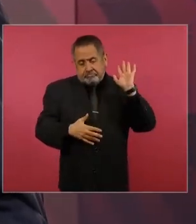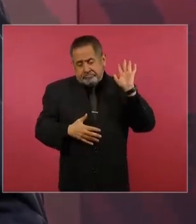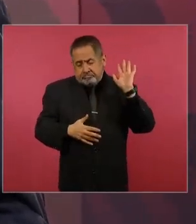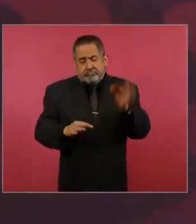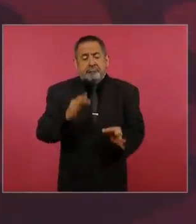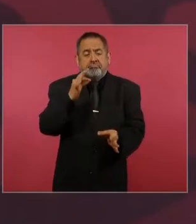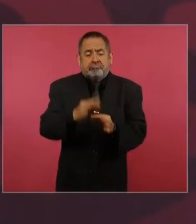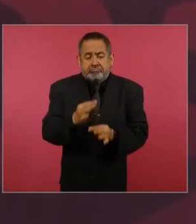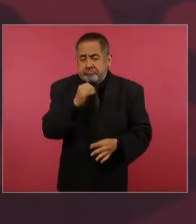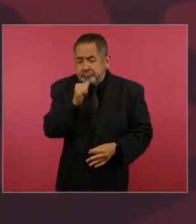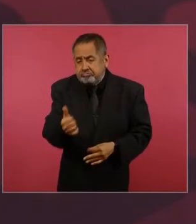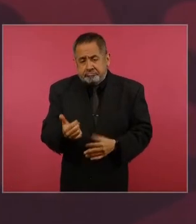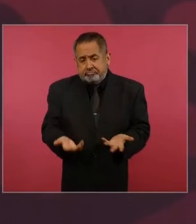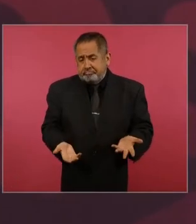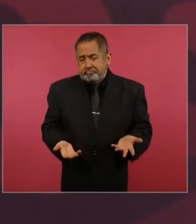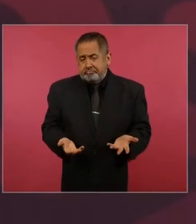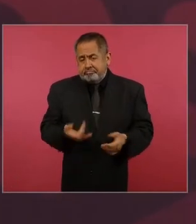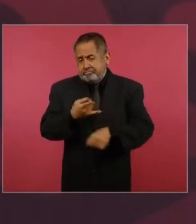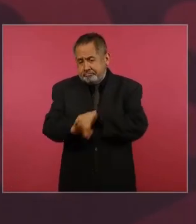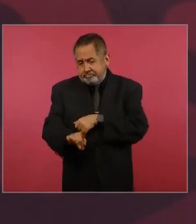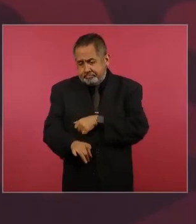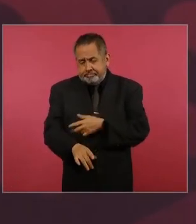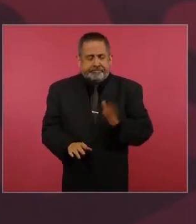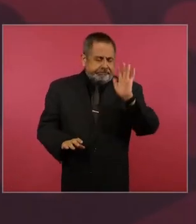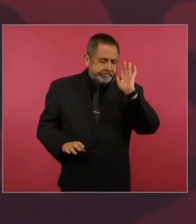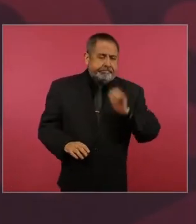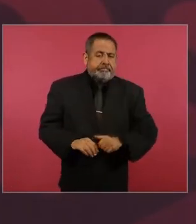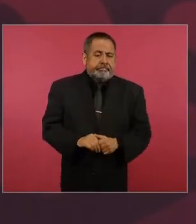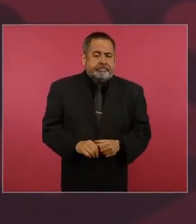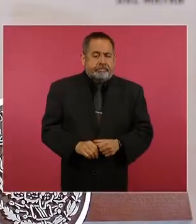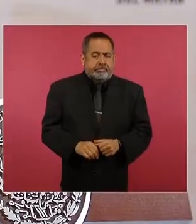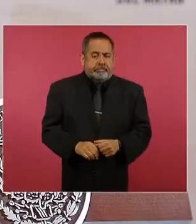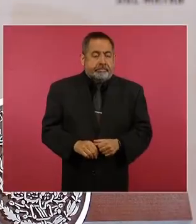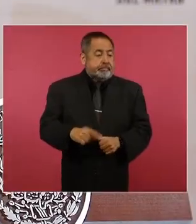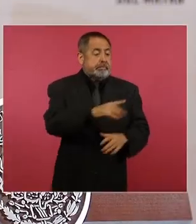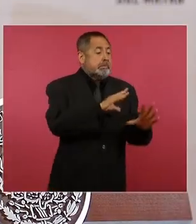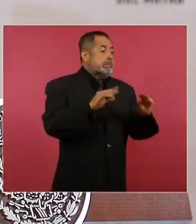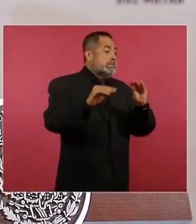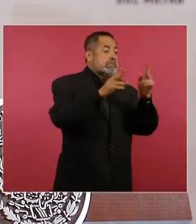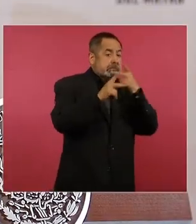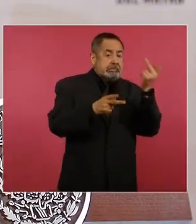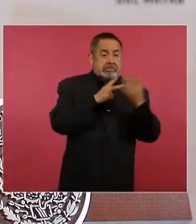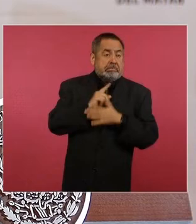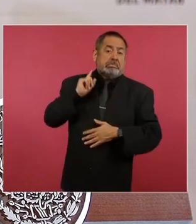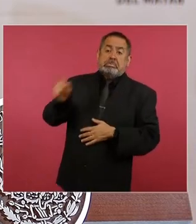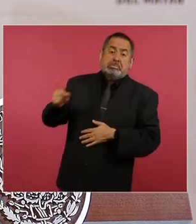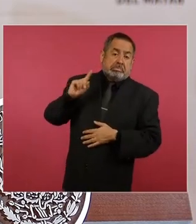incumplieron. Desde luego, aquí en los medios, pues,